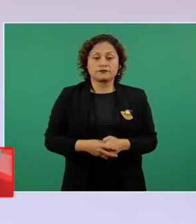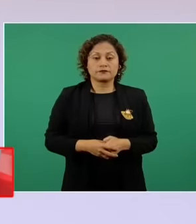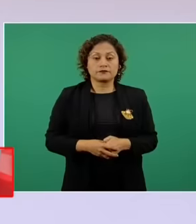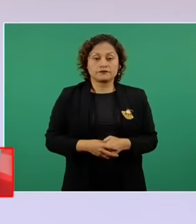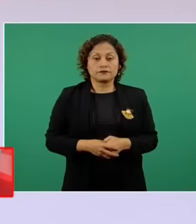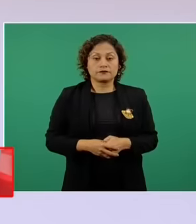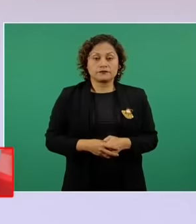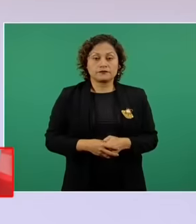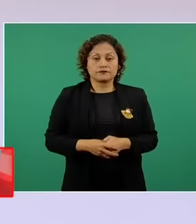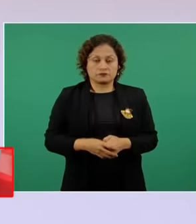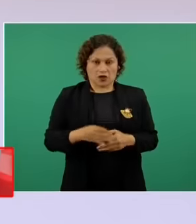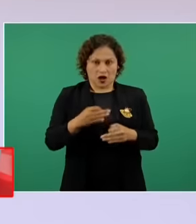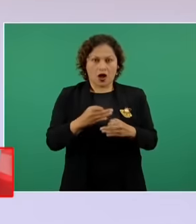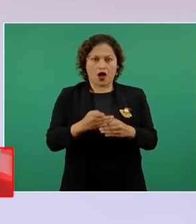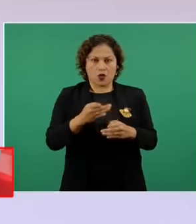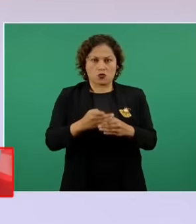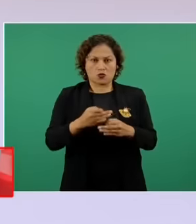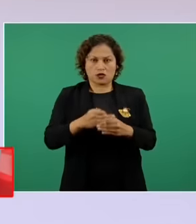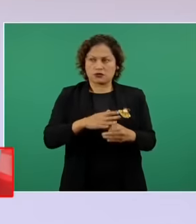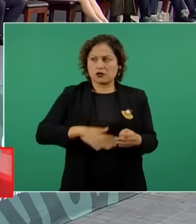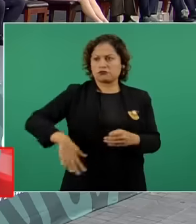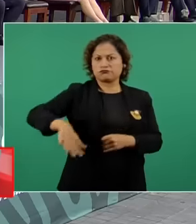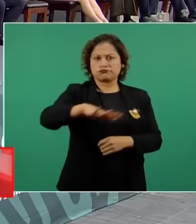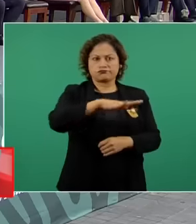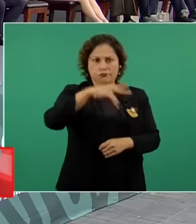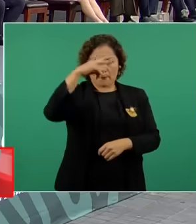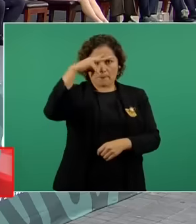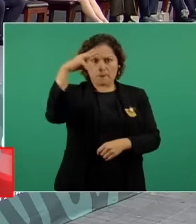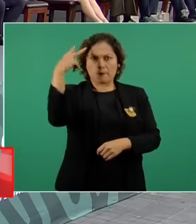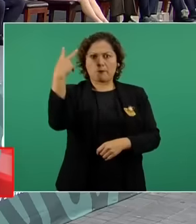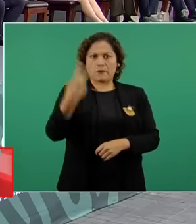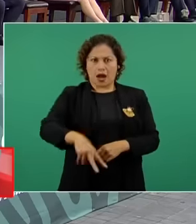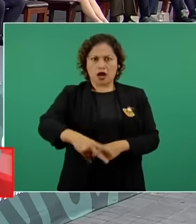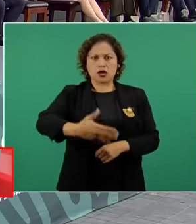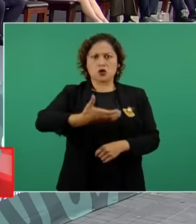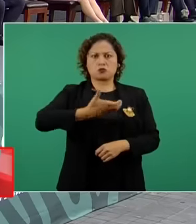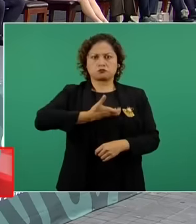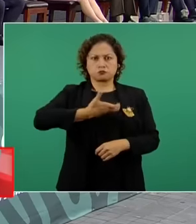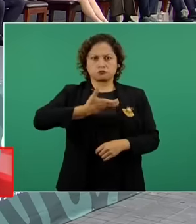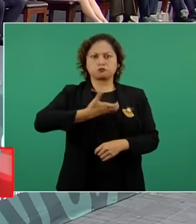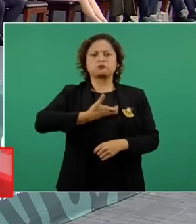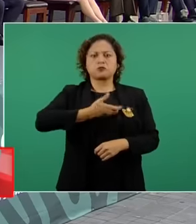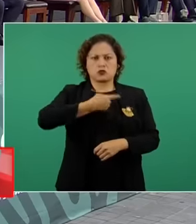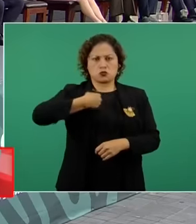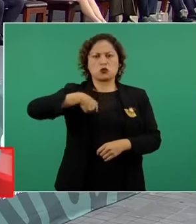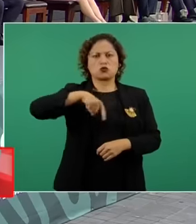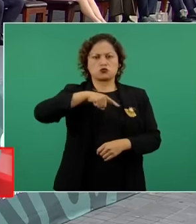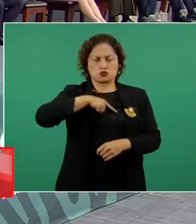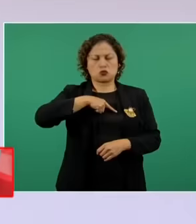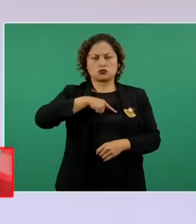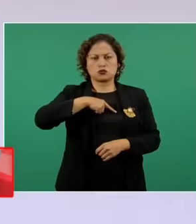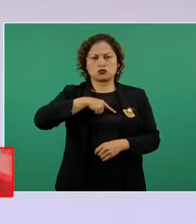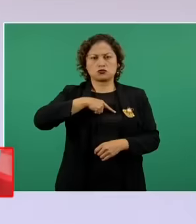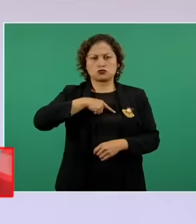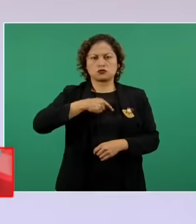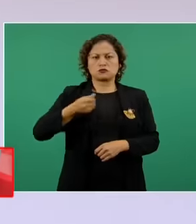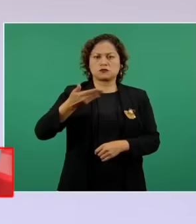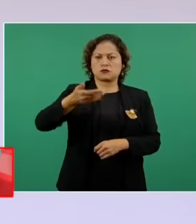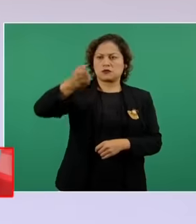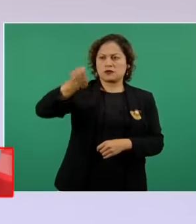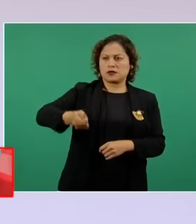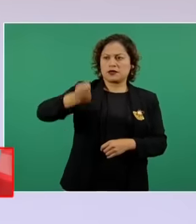esta plaza principal de México le enviamos un saludo al presidente Jimmy